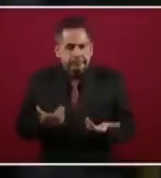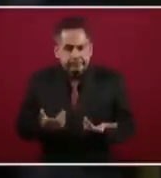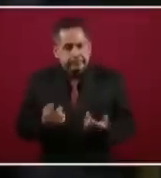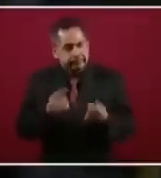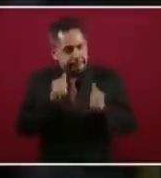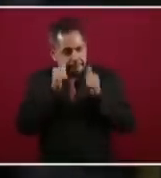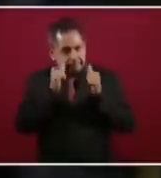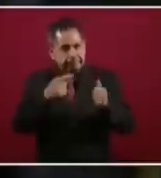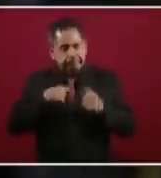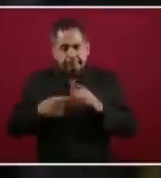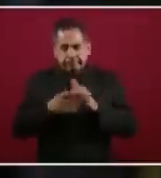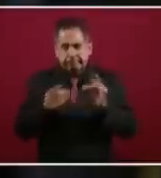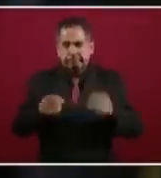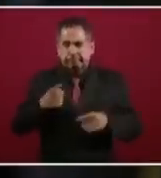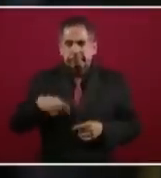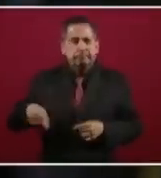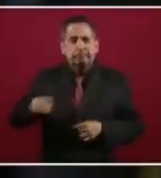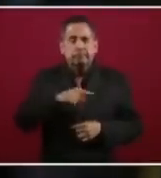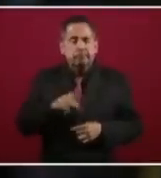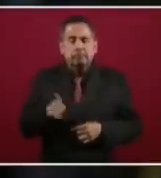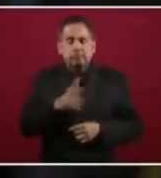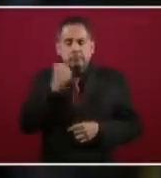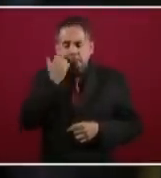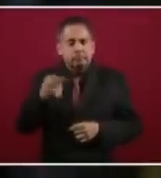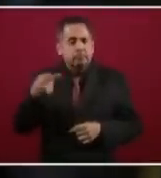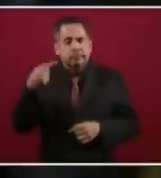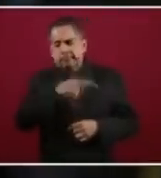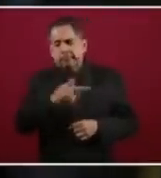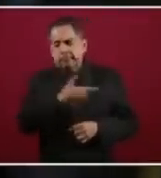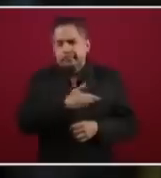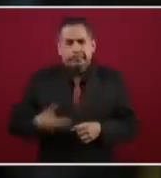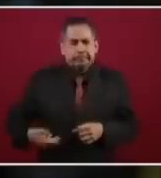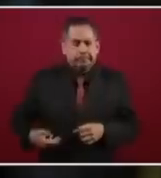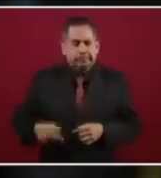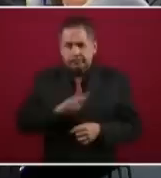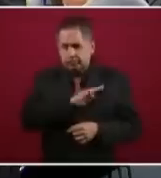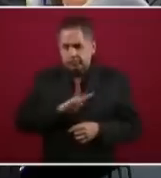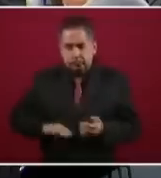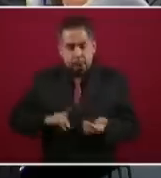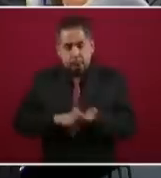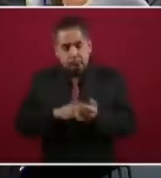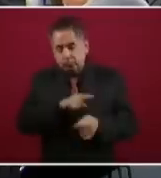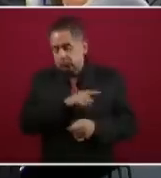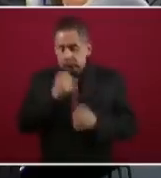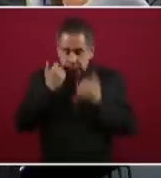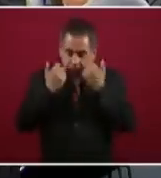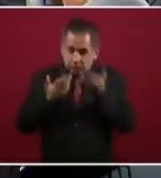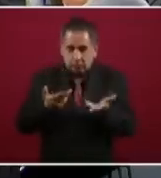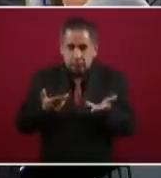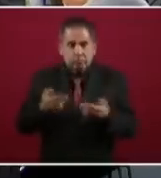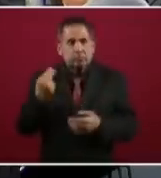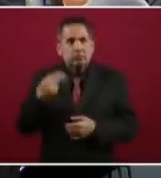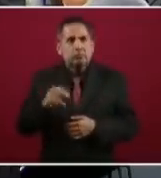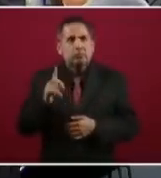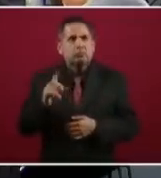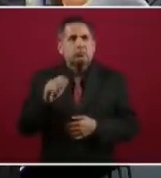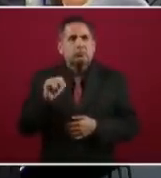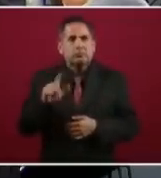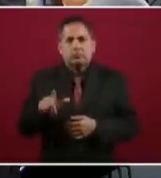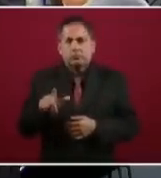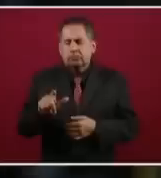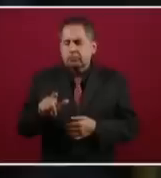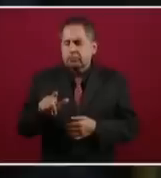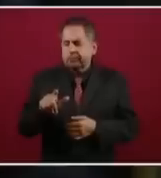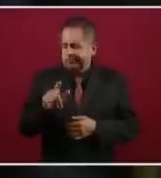están resolviendo? El pueblo no quiere a ese presidente municipal, se llama Daniel